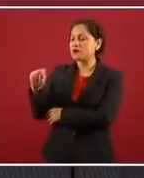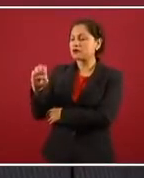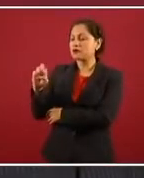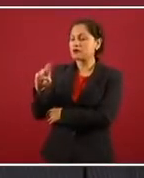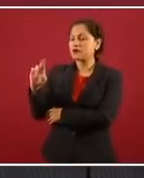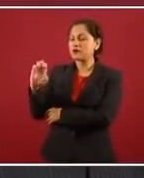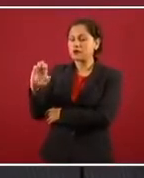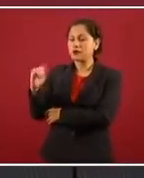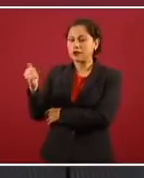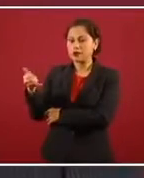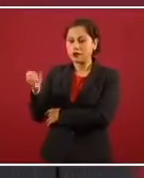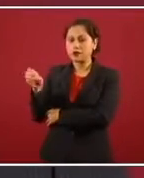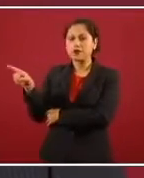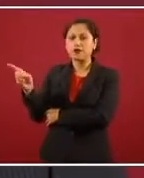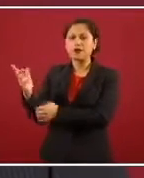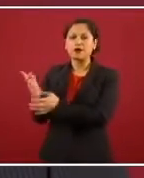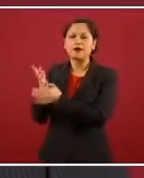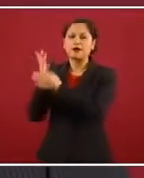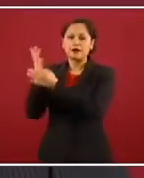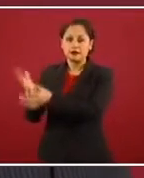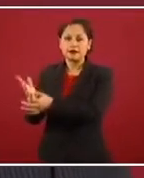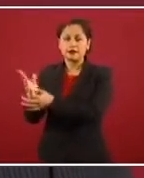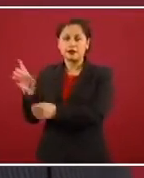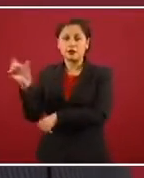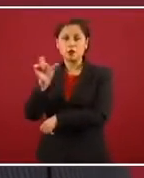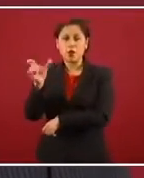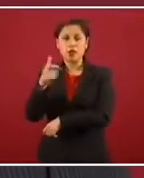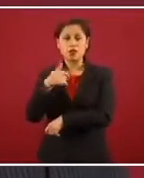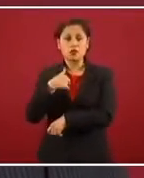que el que se aflige se afloja.